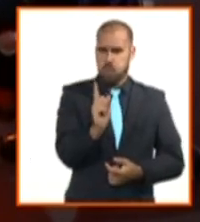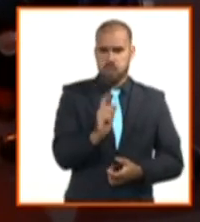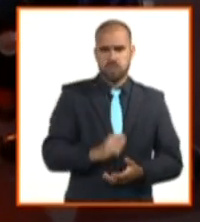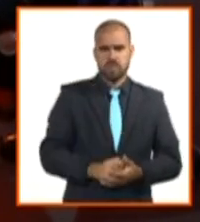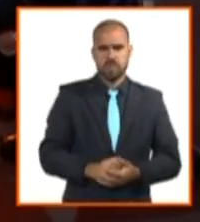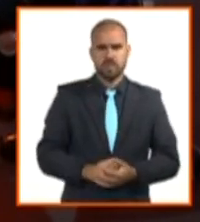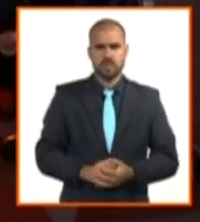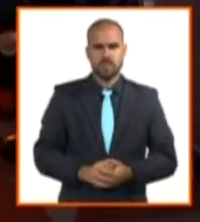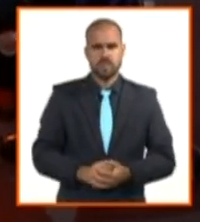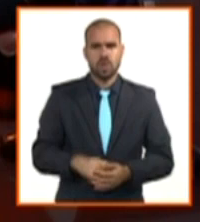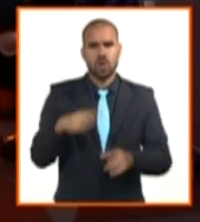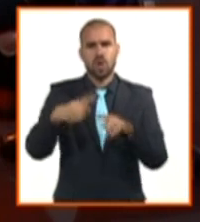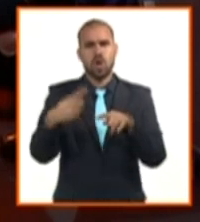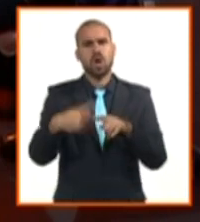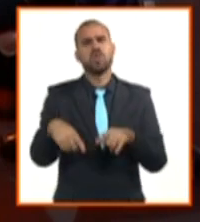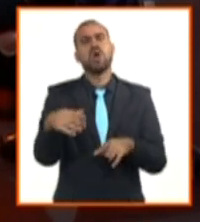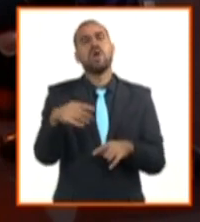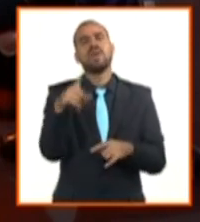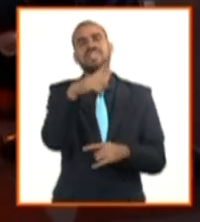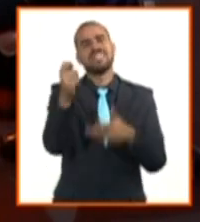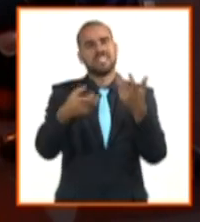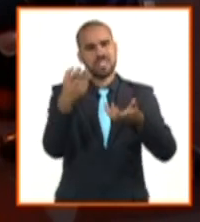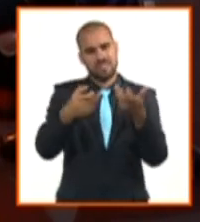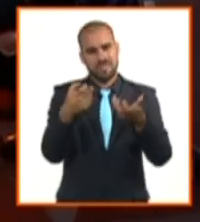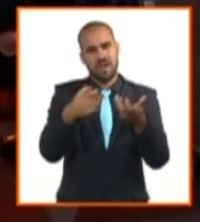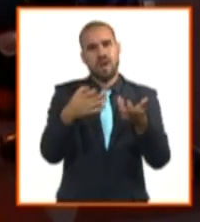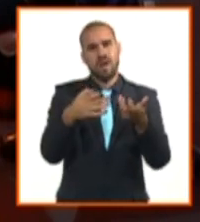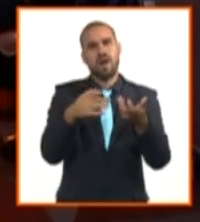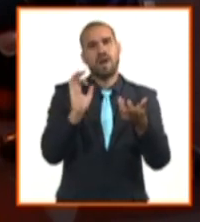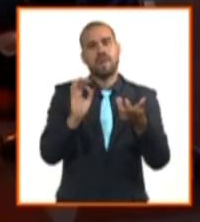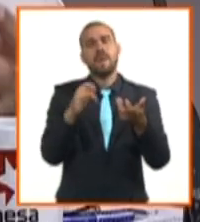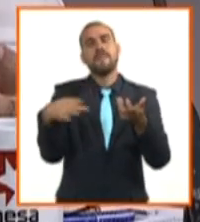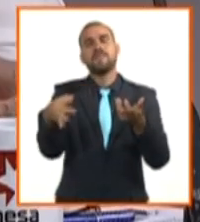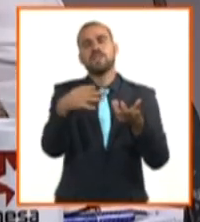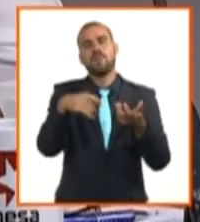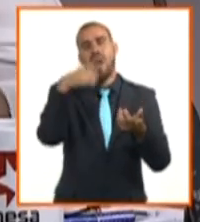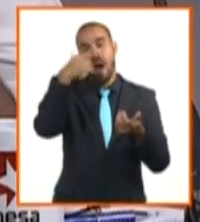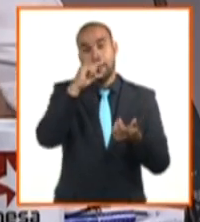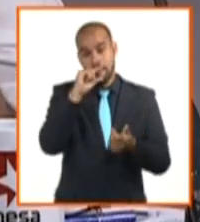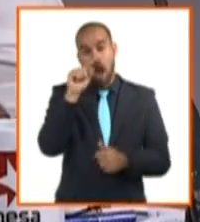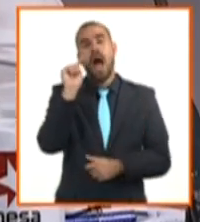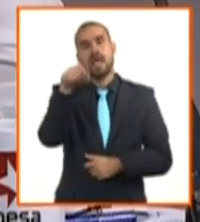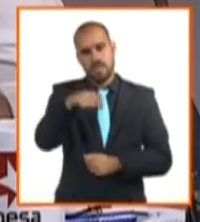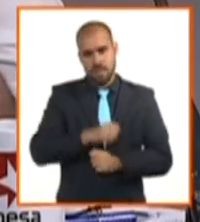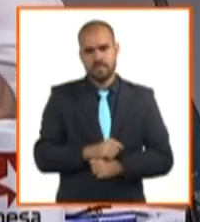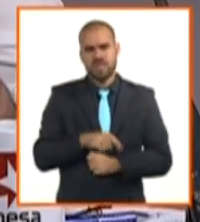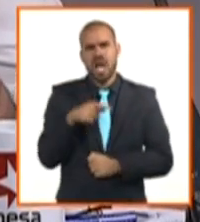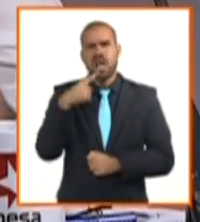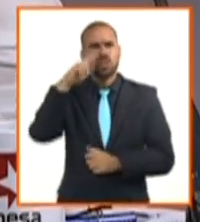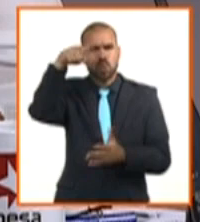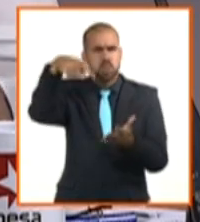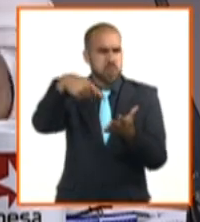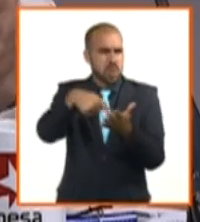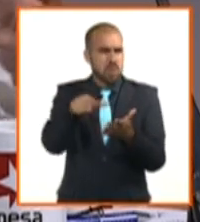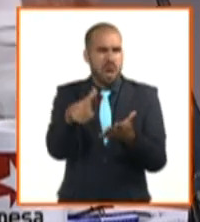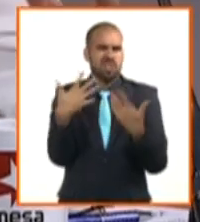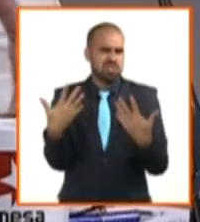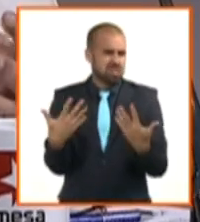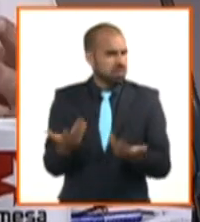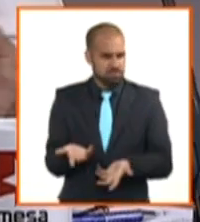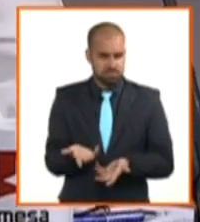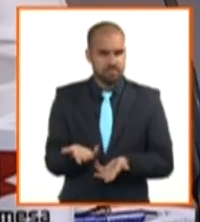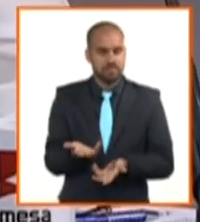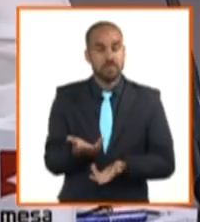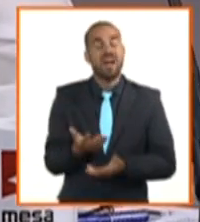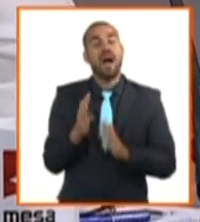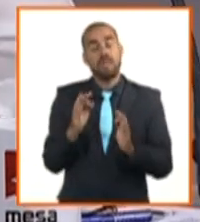municipio ábrego de 100 fuego que el doctor rubiera hacía de alusión son tornados pequeños tornados débiles pero es característico que dentro de todas esas